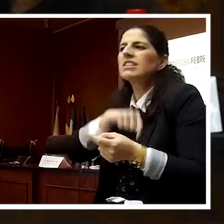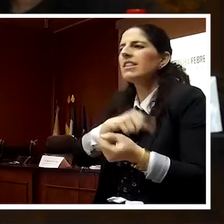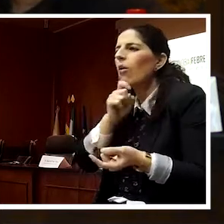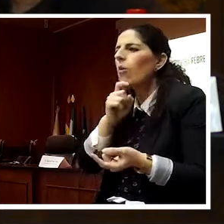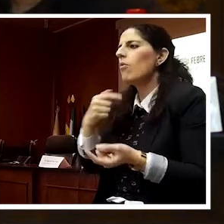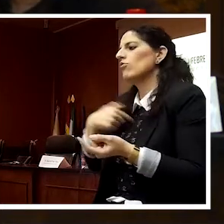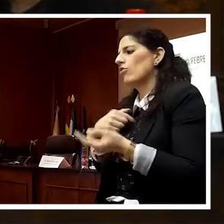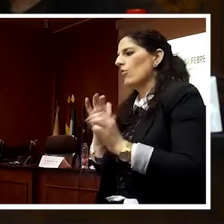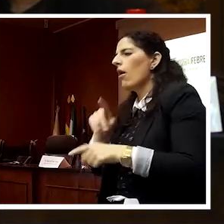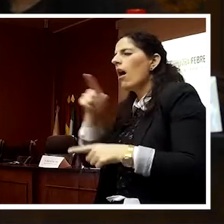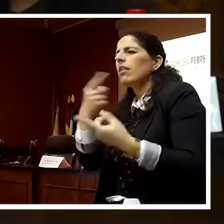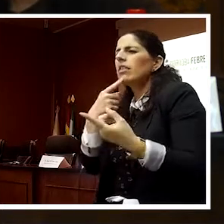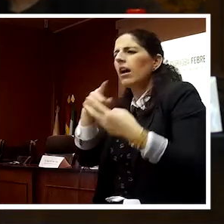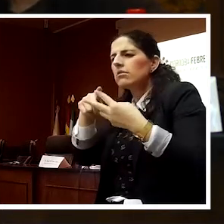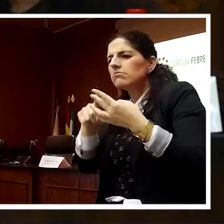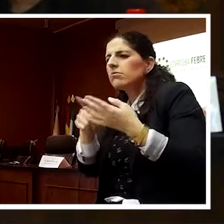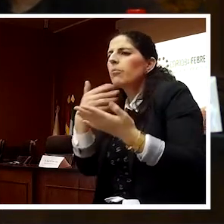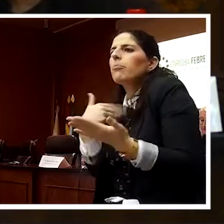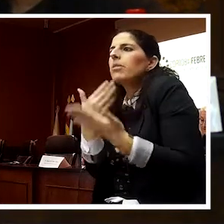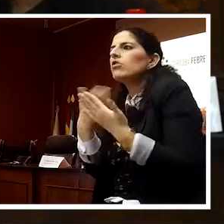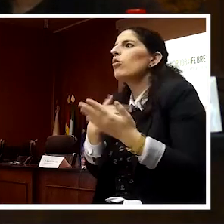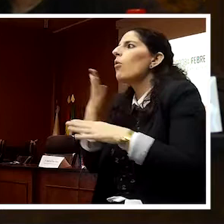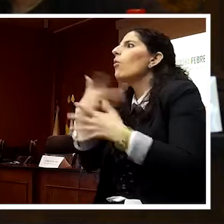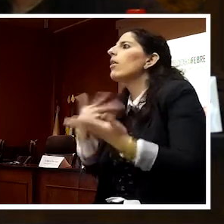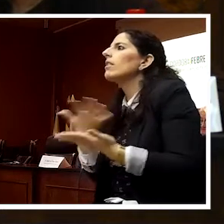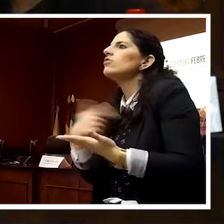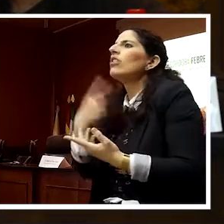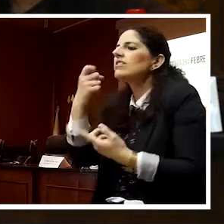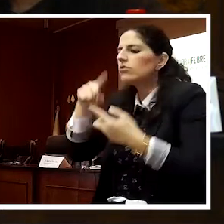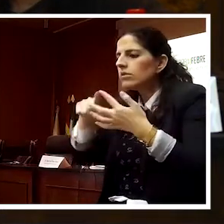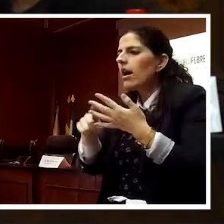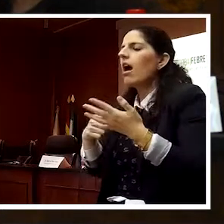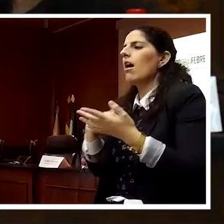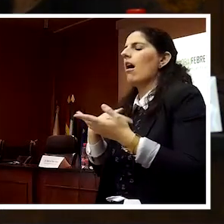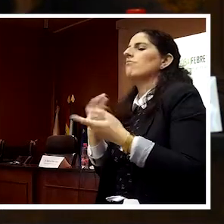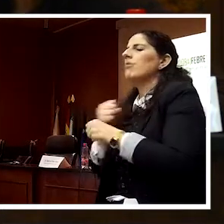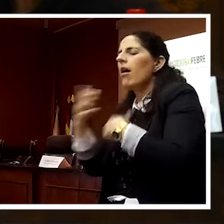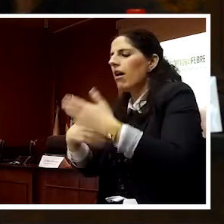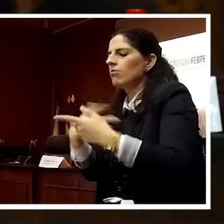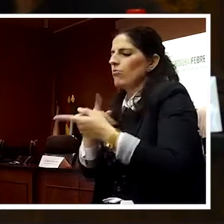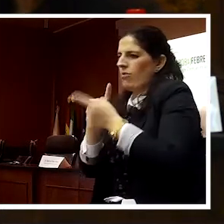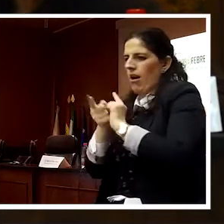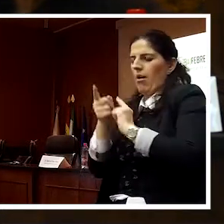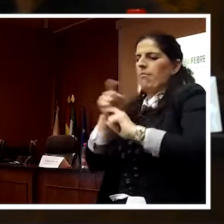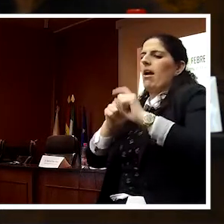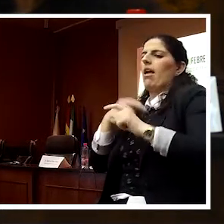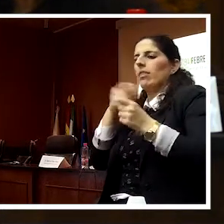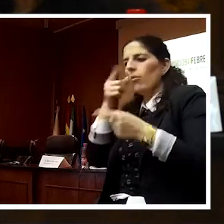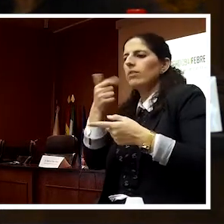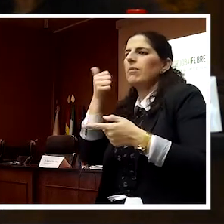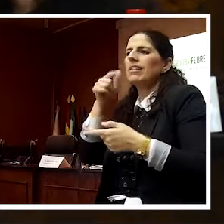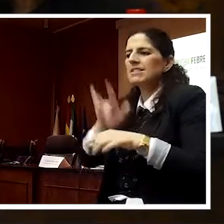sienten, en lo que ustedes dicen, en lo que ustedes piden, para que nosotros podamos mejorar esa organización de los hospitales